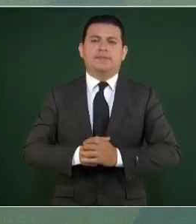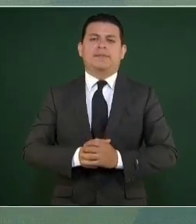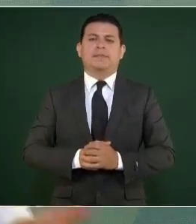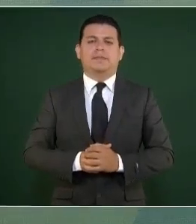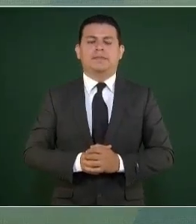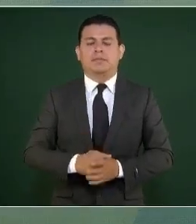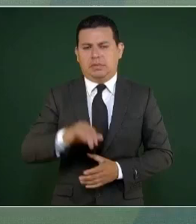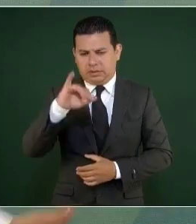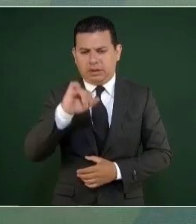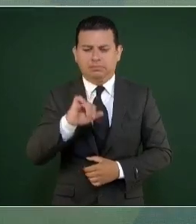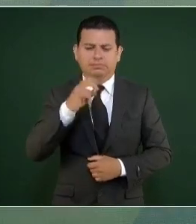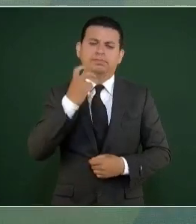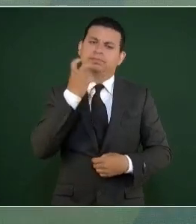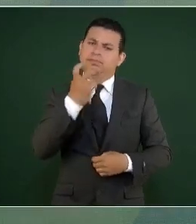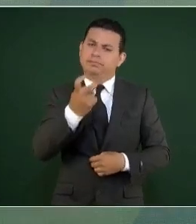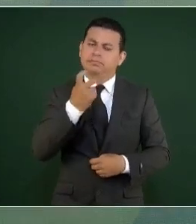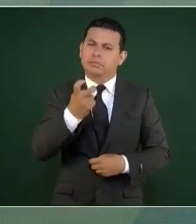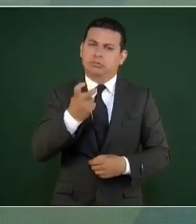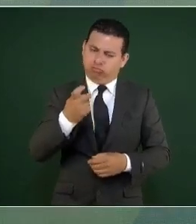Si